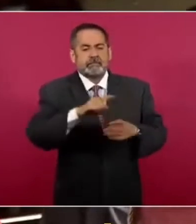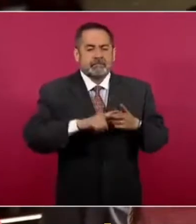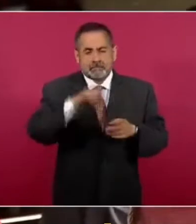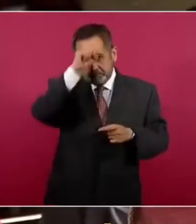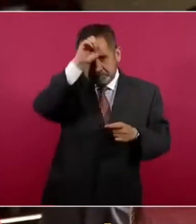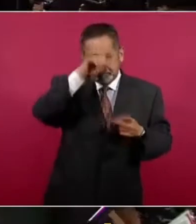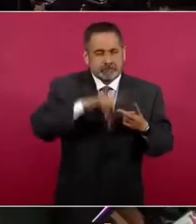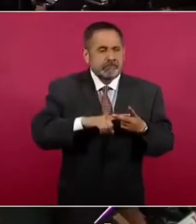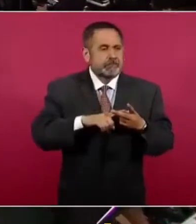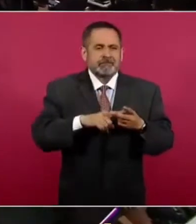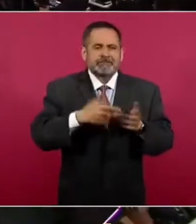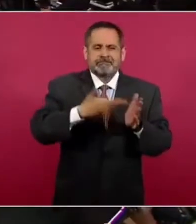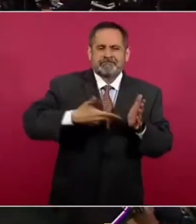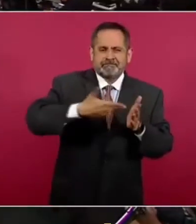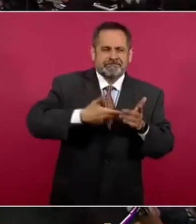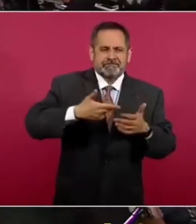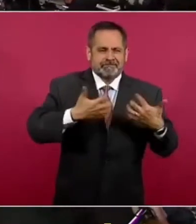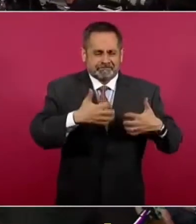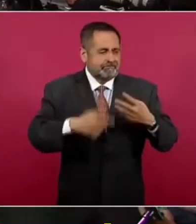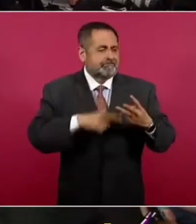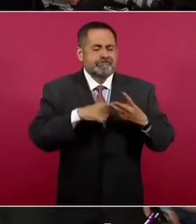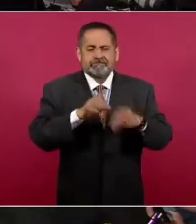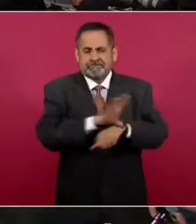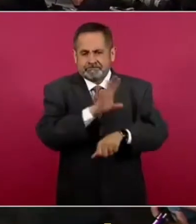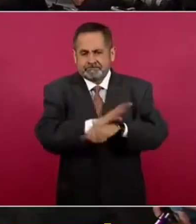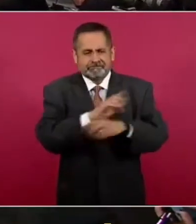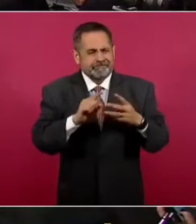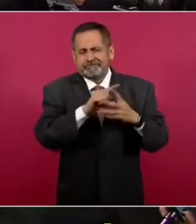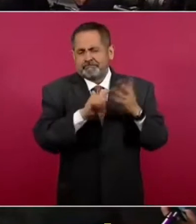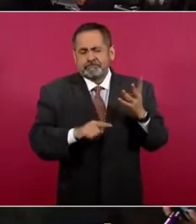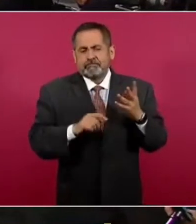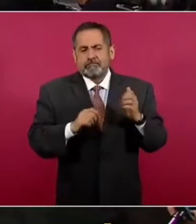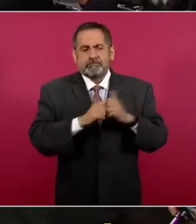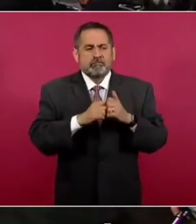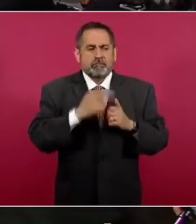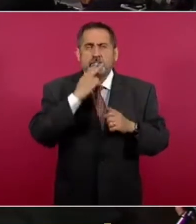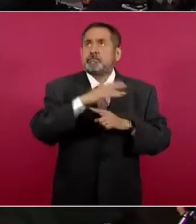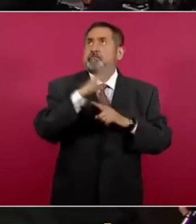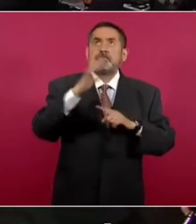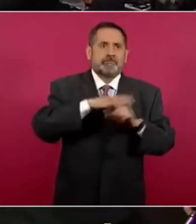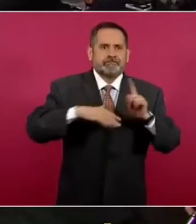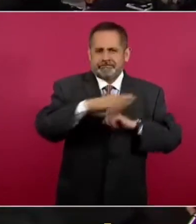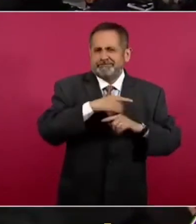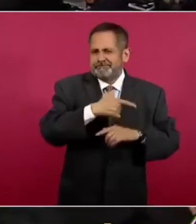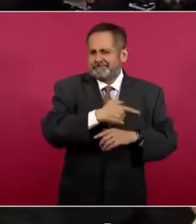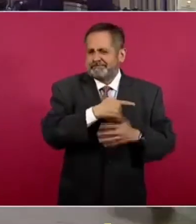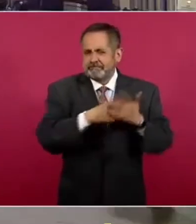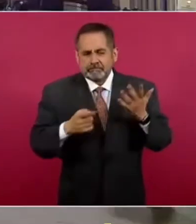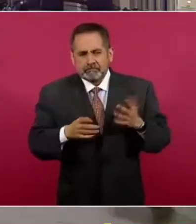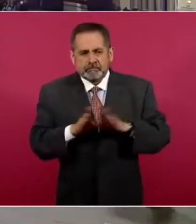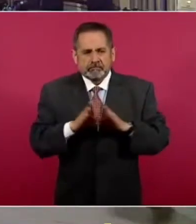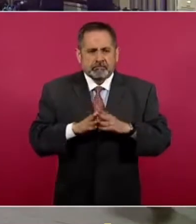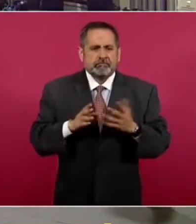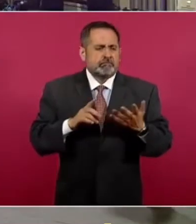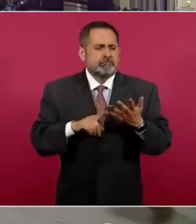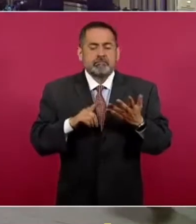minero, el siderúrgico, el energético, relacionados con el cambio climático, con el desarrollo de los